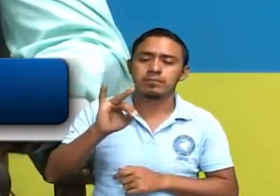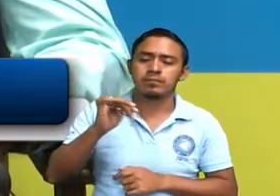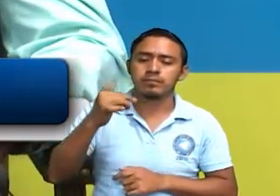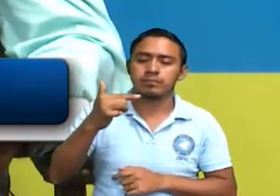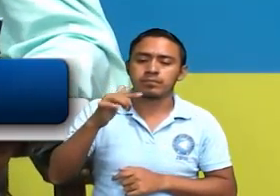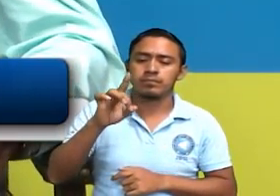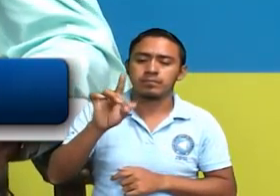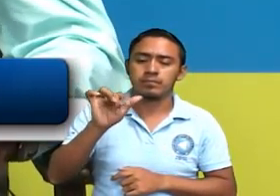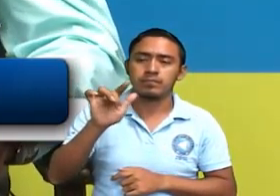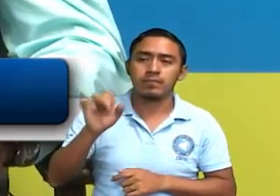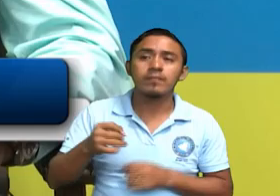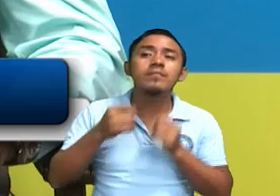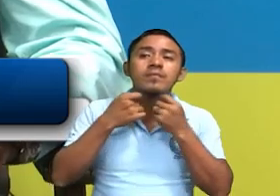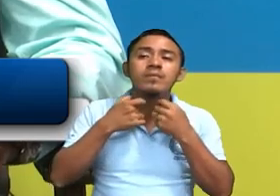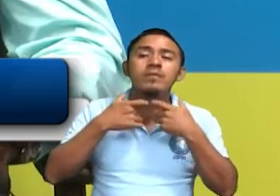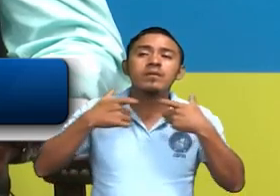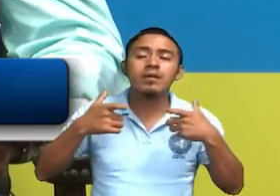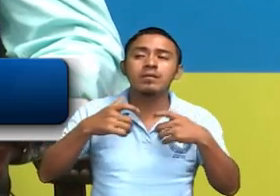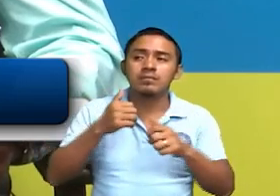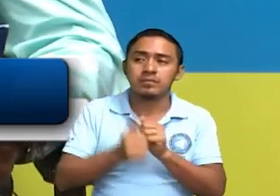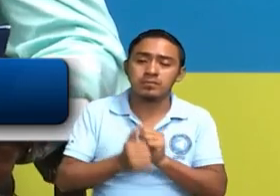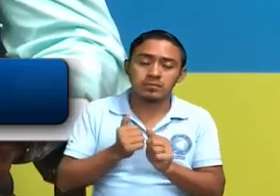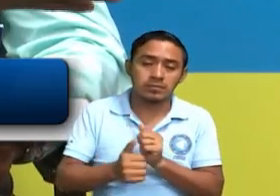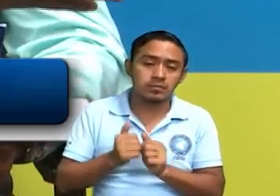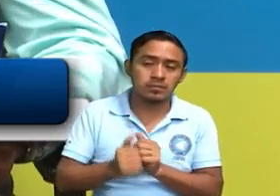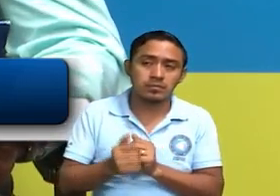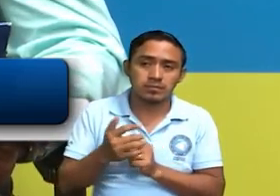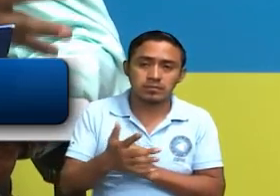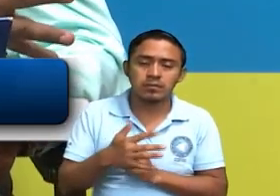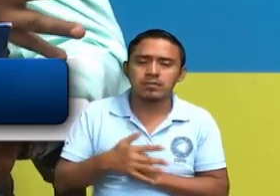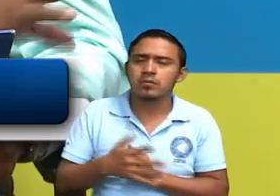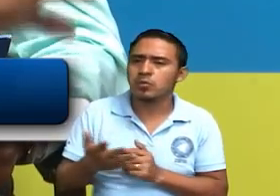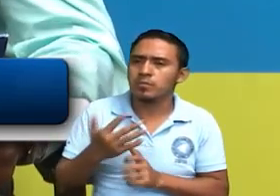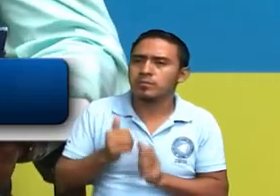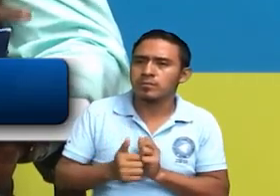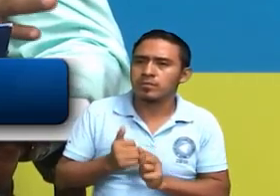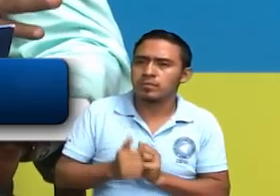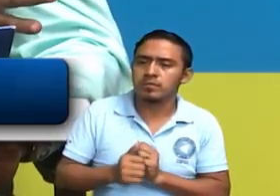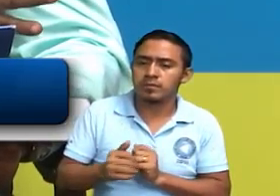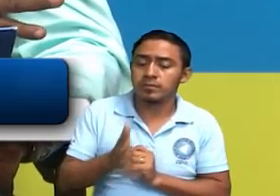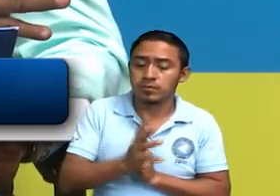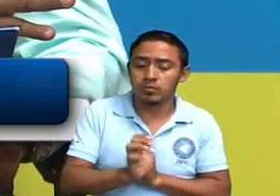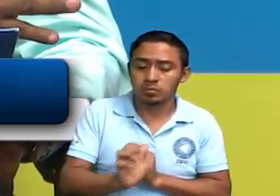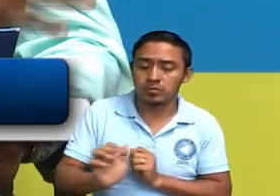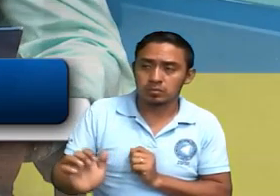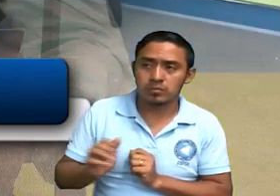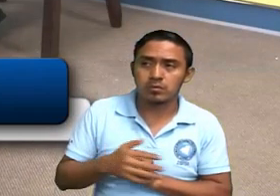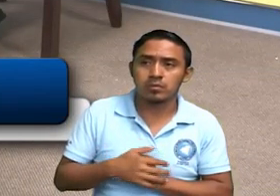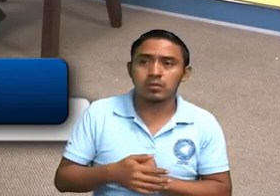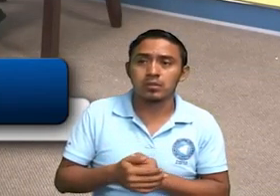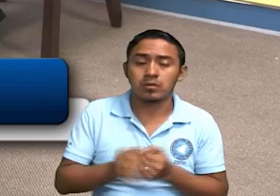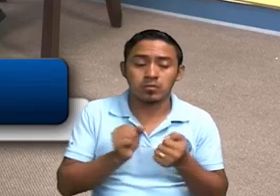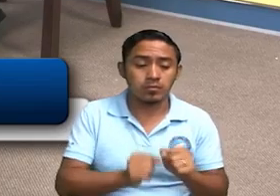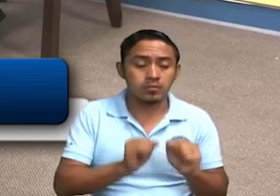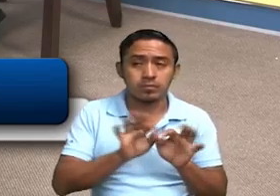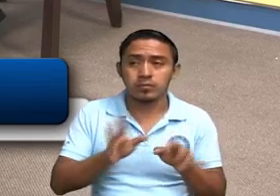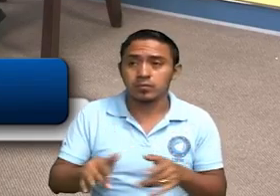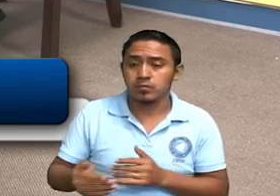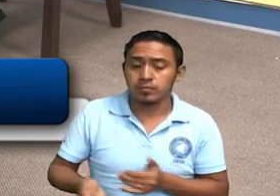son demasiado grandes también afectan en este problema de audición en los niños. Sí. Y en las niñas, en